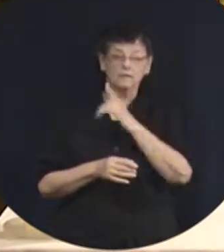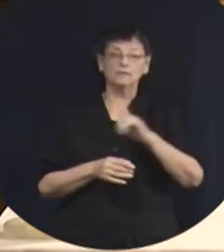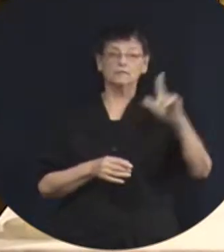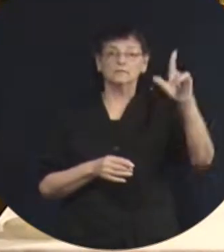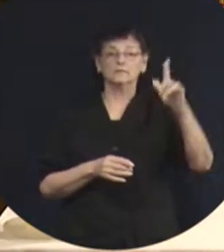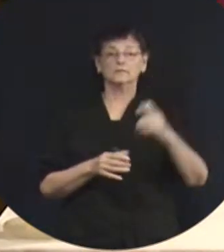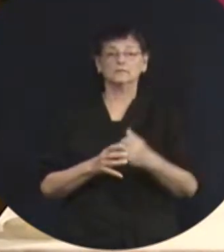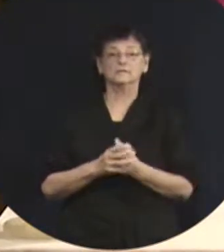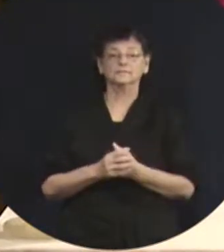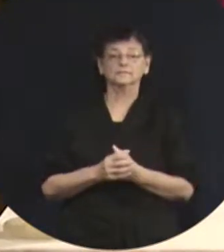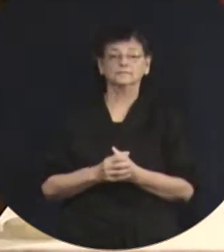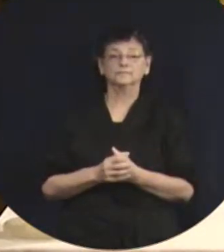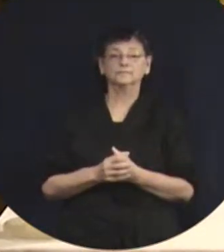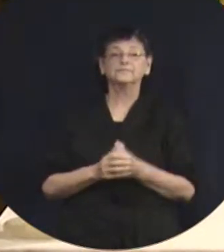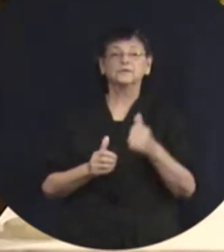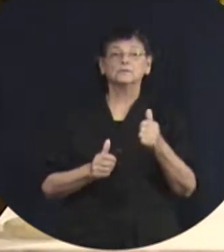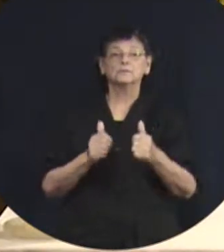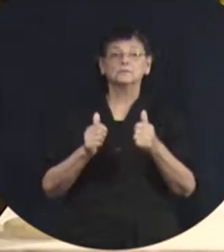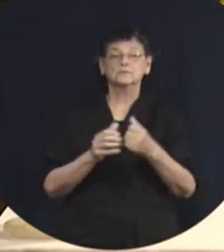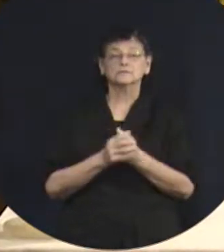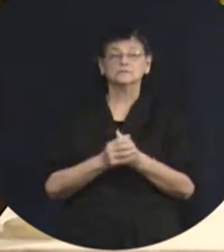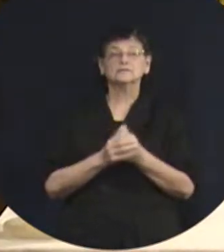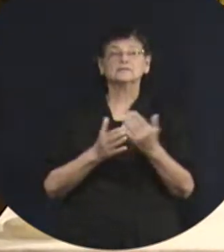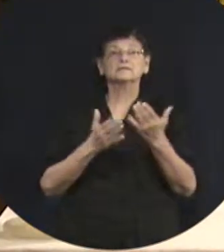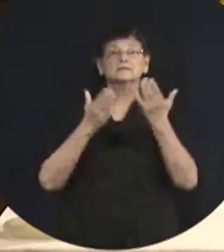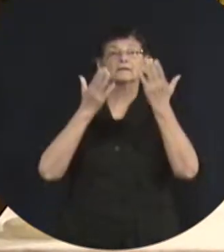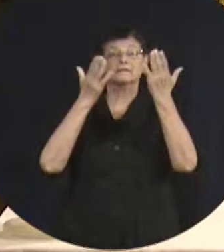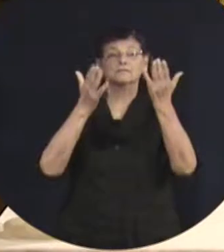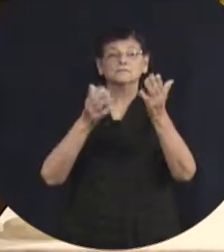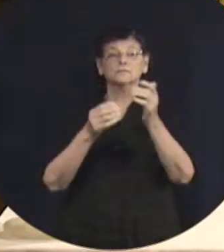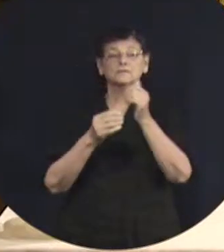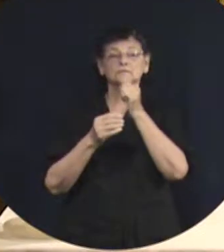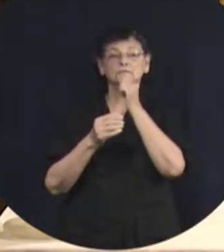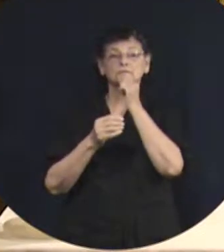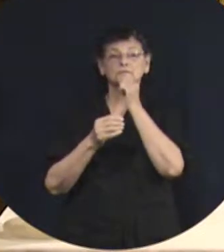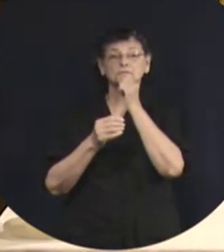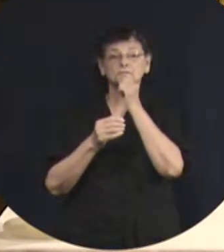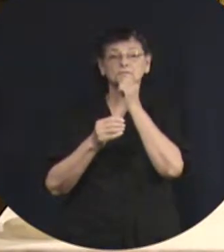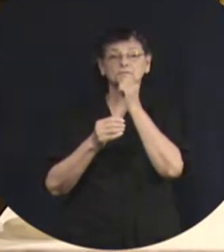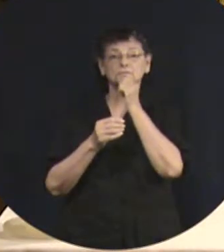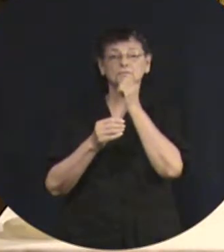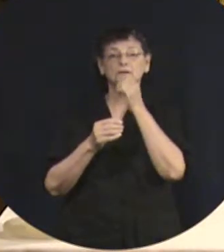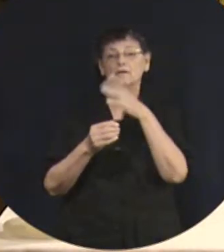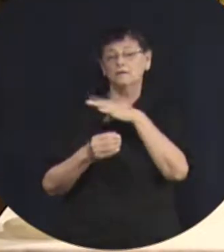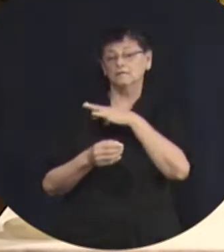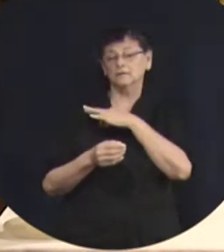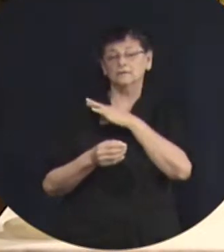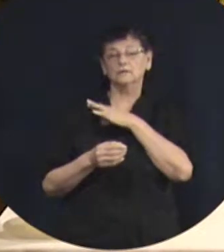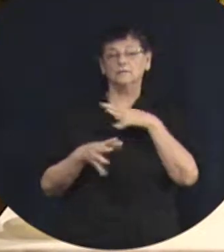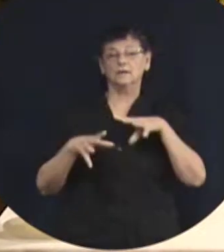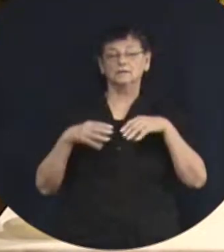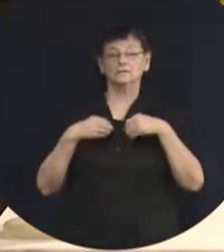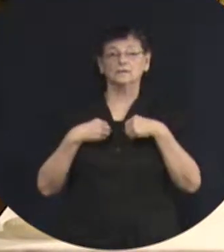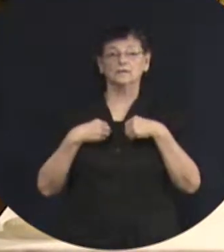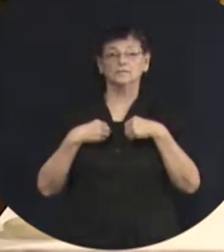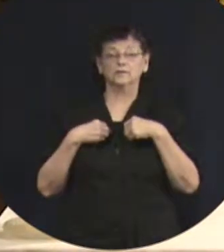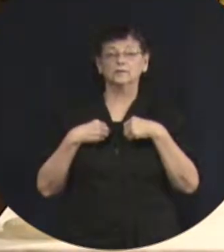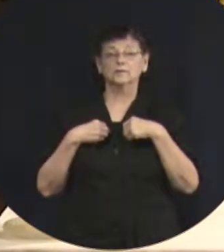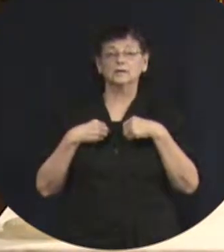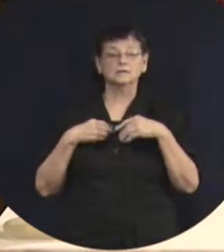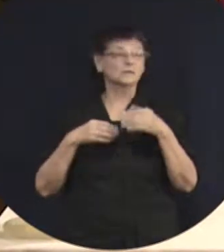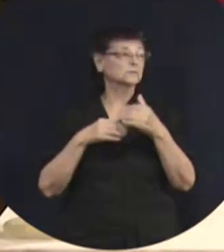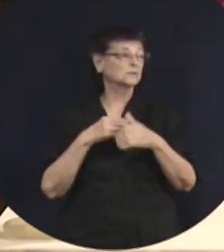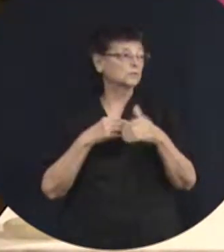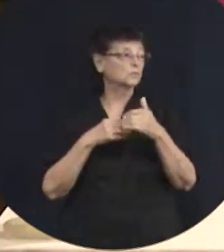nuestro Señor, el cual, cuando iba a ser entregado a su pasión, voluntariamente aceptada, tomó